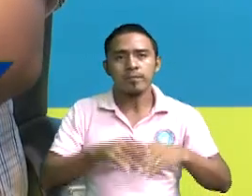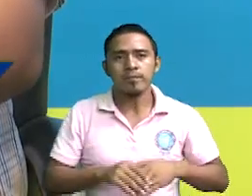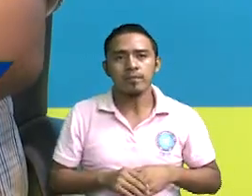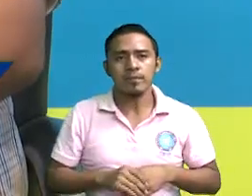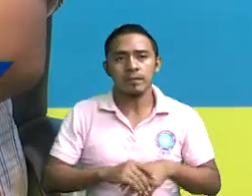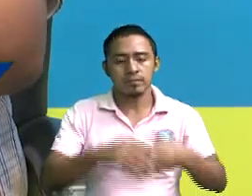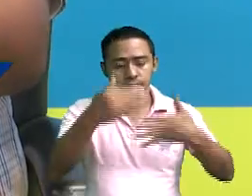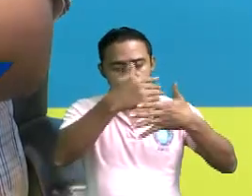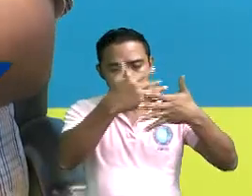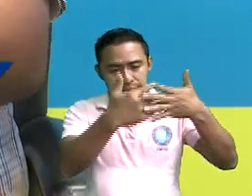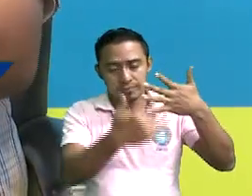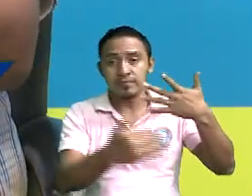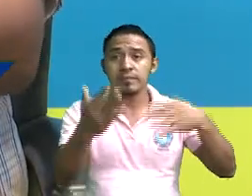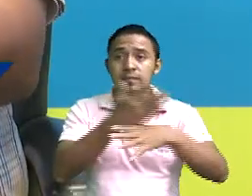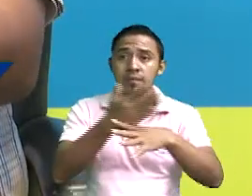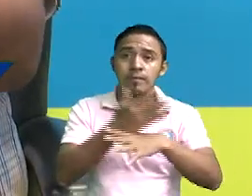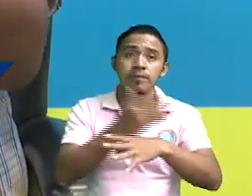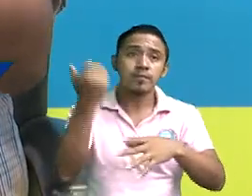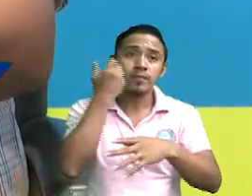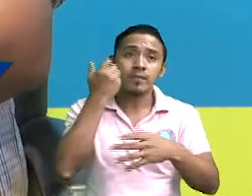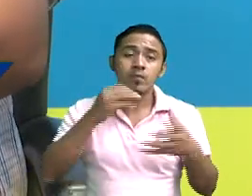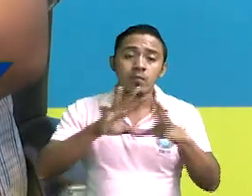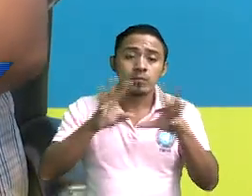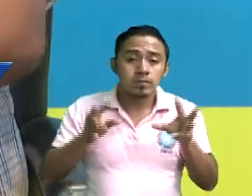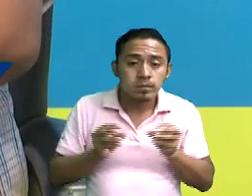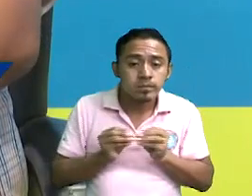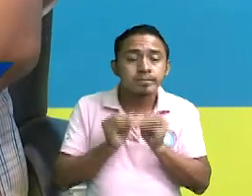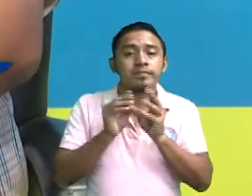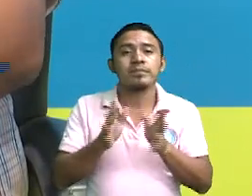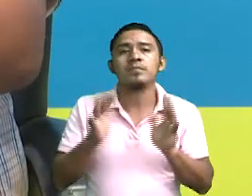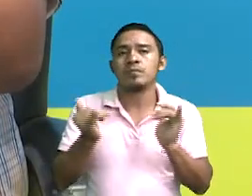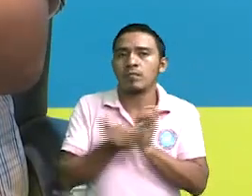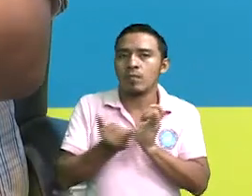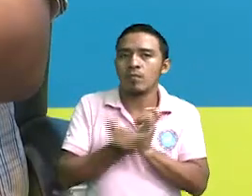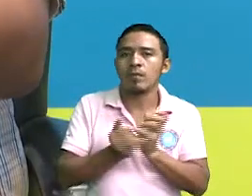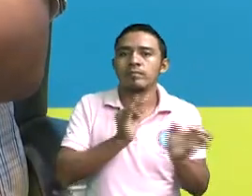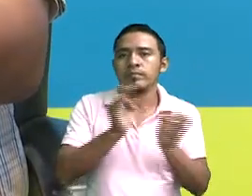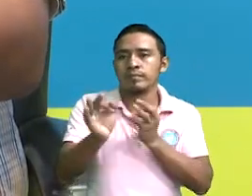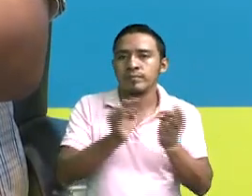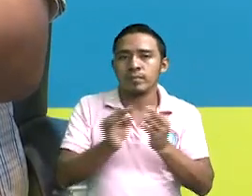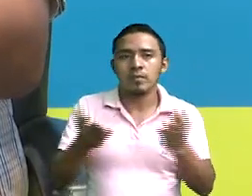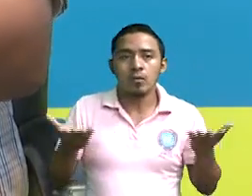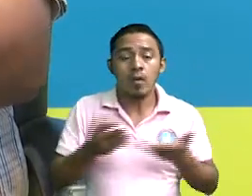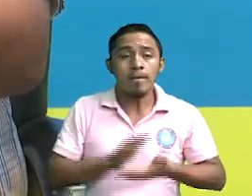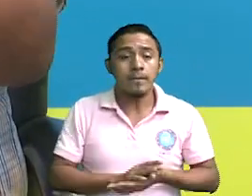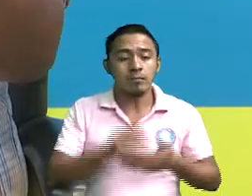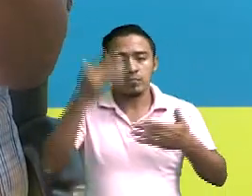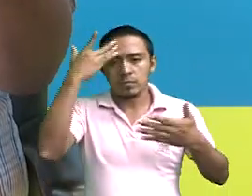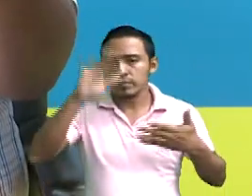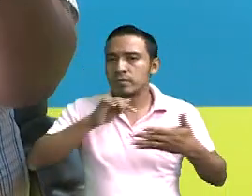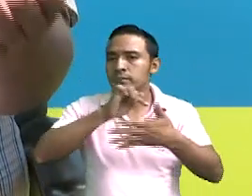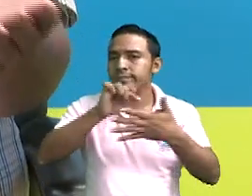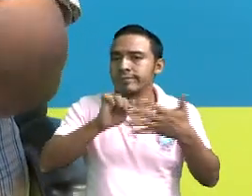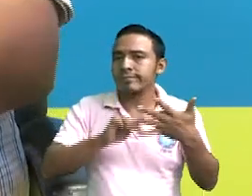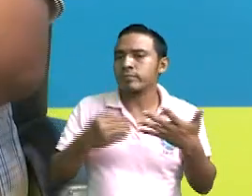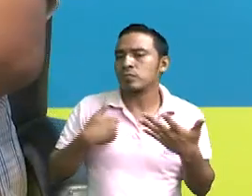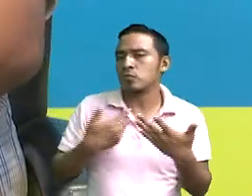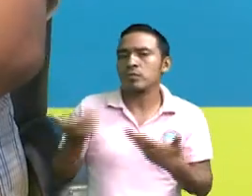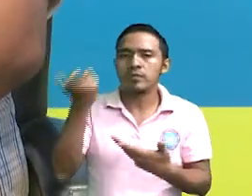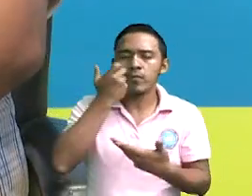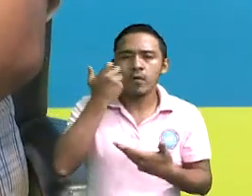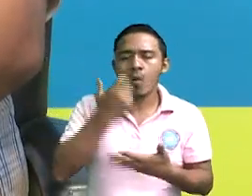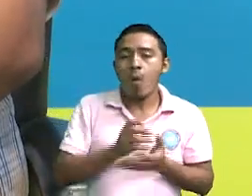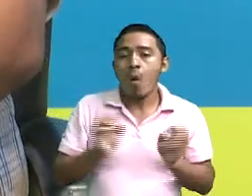una serie de estas enfermedades que son un conjunto. También nos ha dicho cómo podemos darnos cuenta, cómo debemos